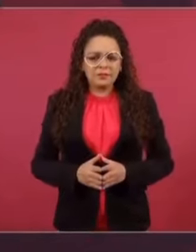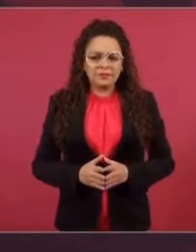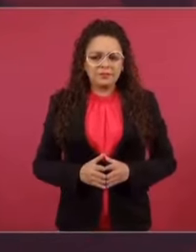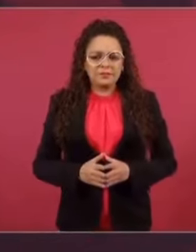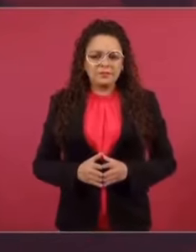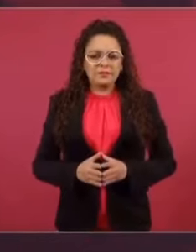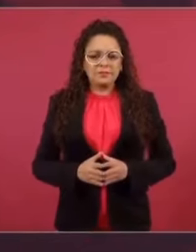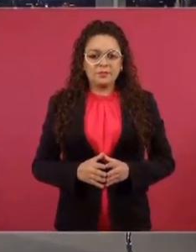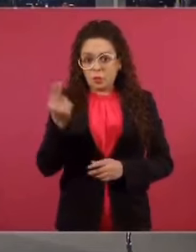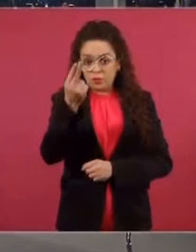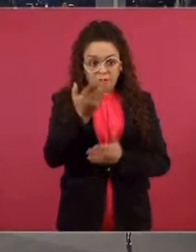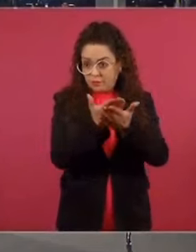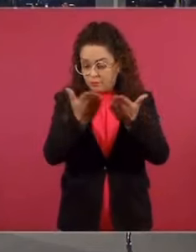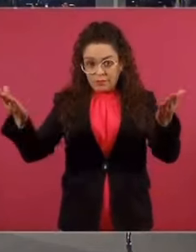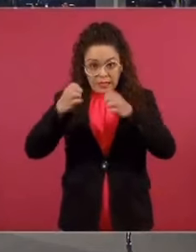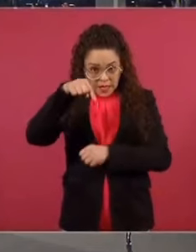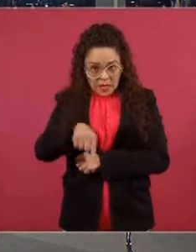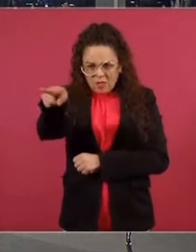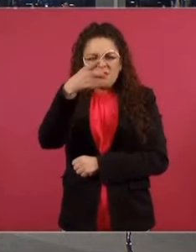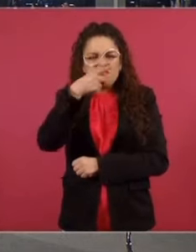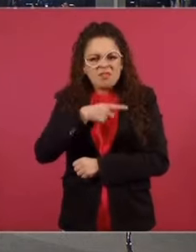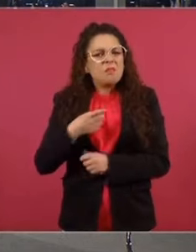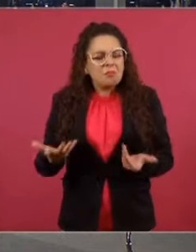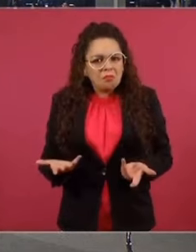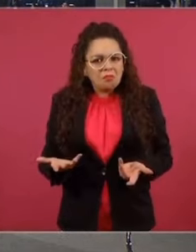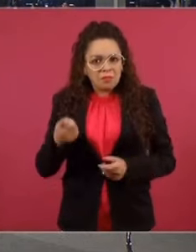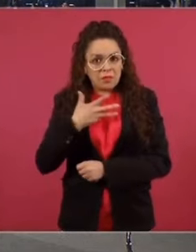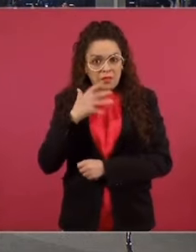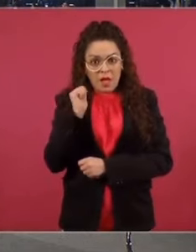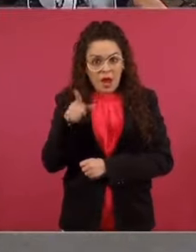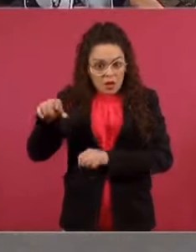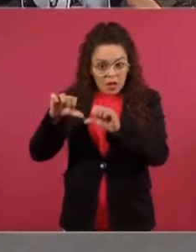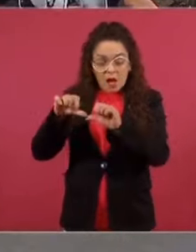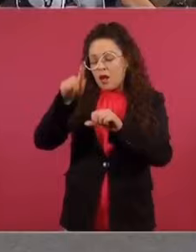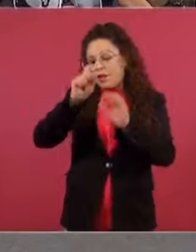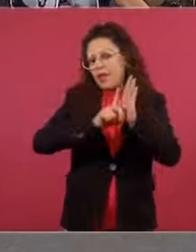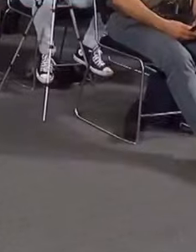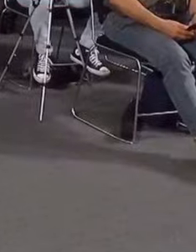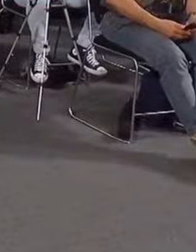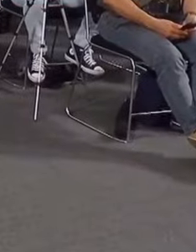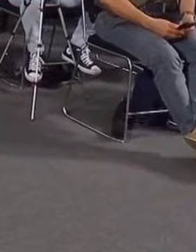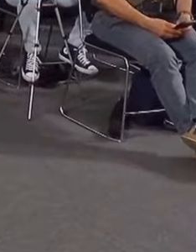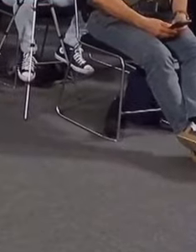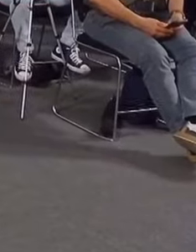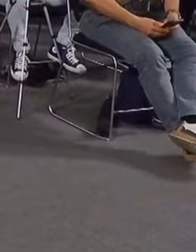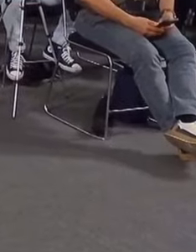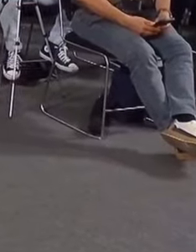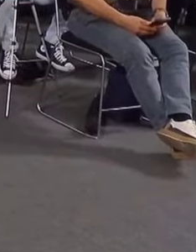de todos los que están aquí, ¿quién tiene un departamento en la calle